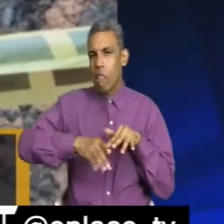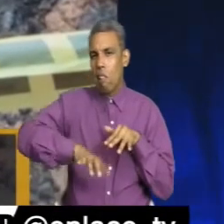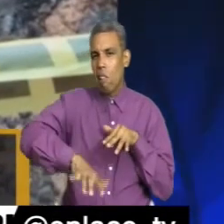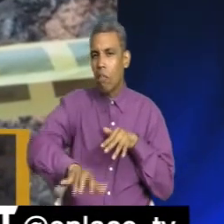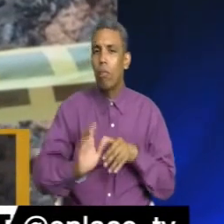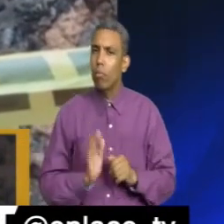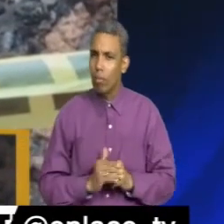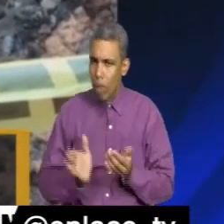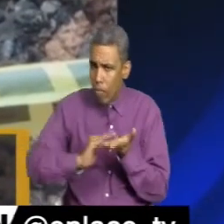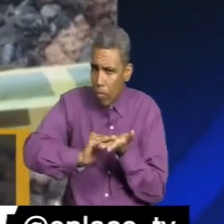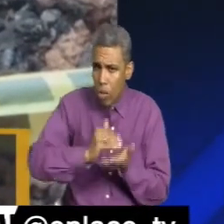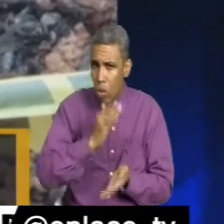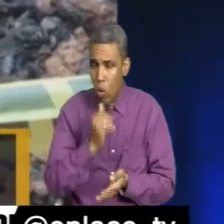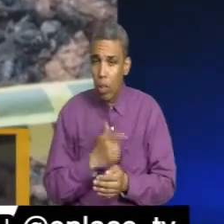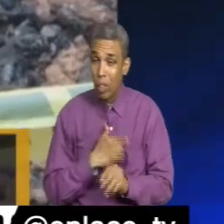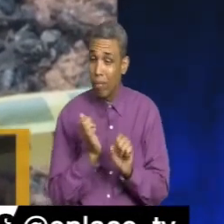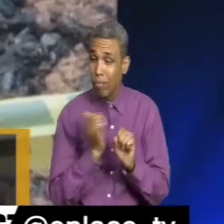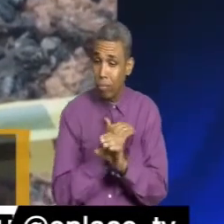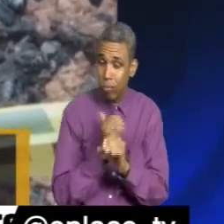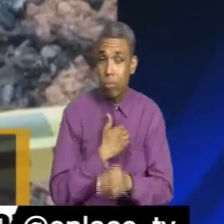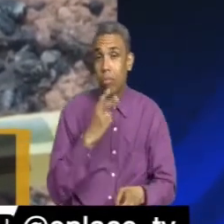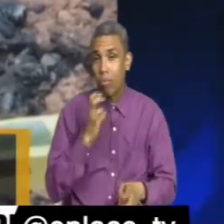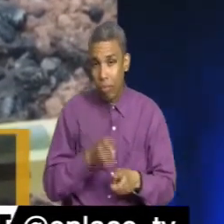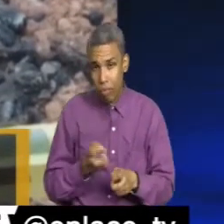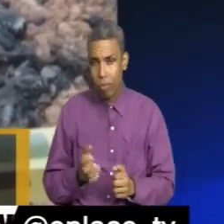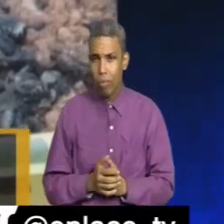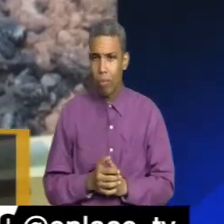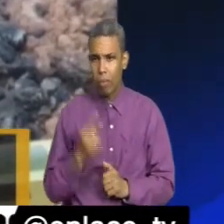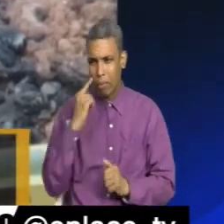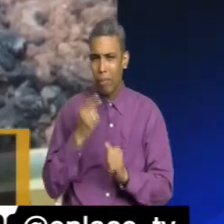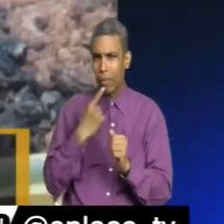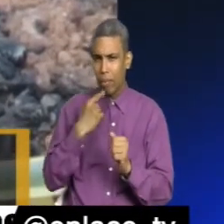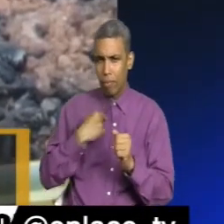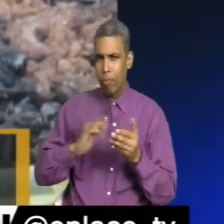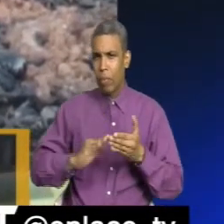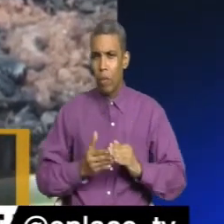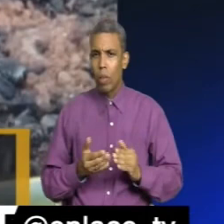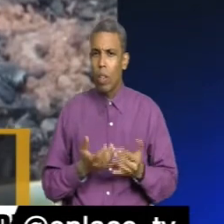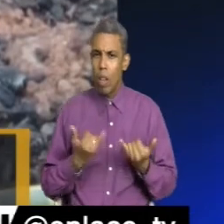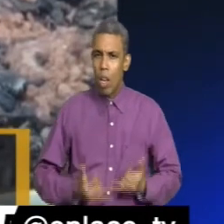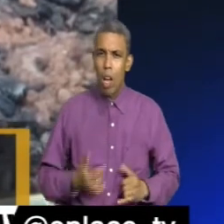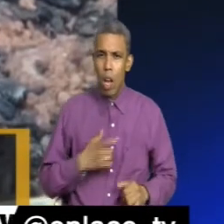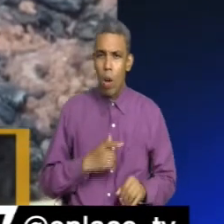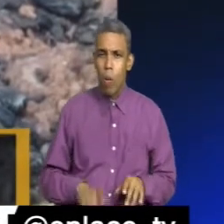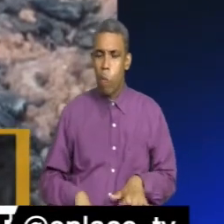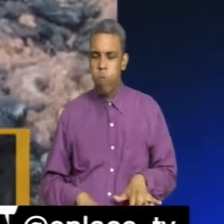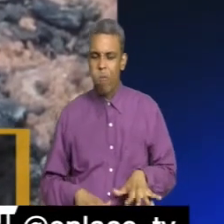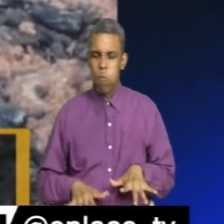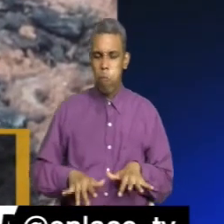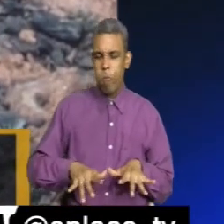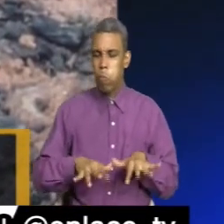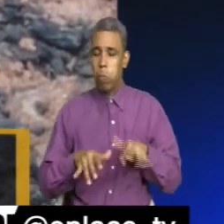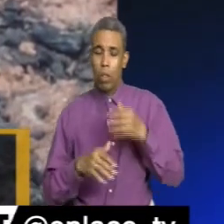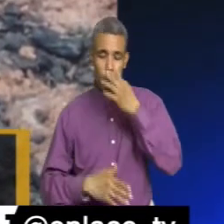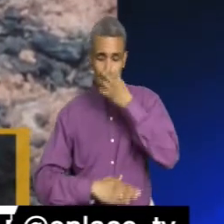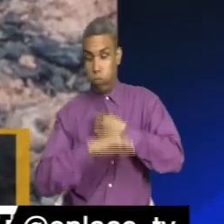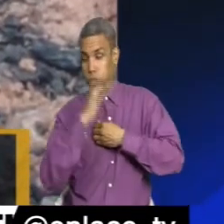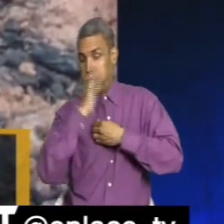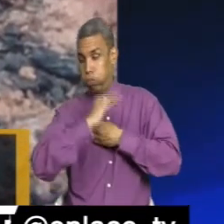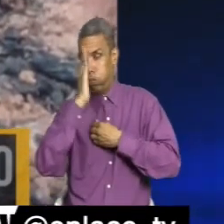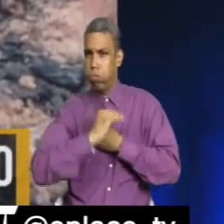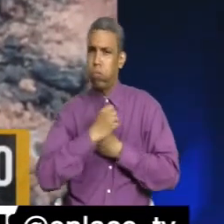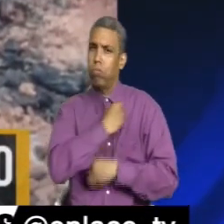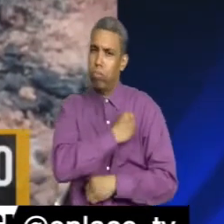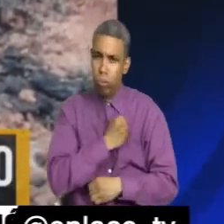a la movilidad en esta zona de la Comuna 3. Afirman que ahora las aguas negras rebosan por las viviendas, hecho por lo que solicitan atención